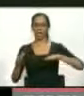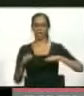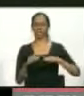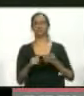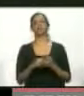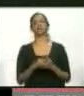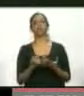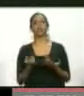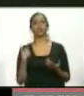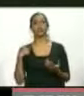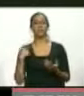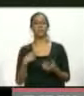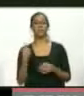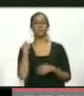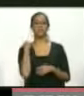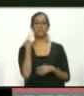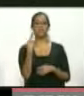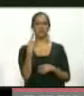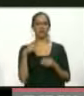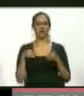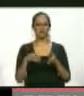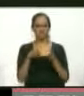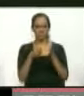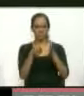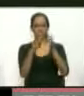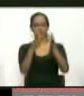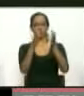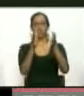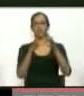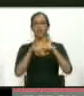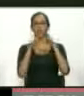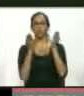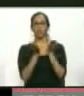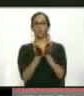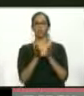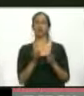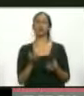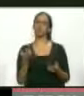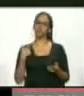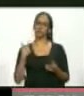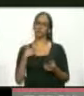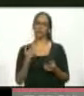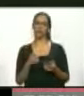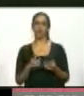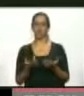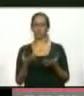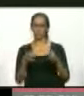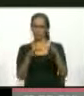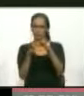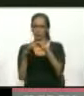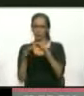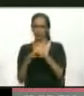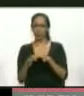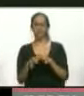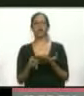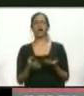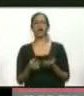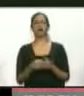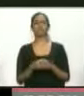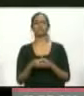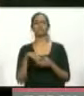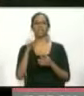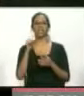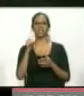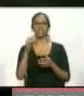dispondría del principal canal interoceánico del mundo y poseer y archipiélagos clave como las islas san andrés y